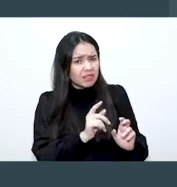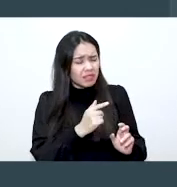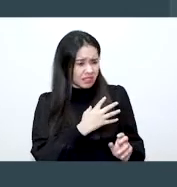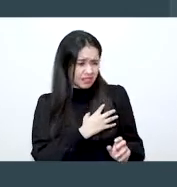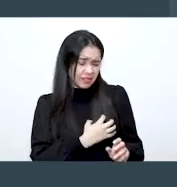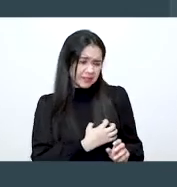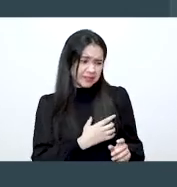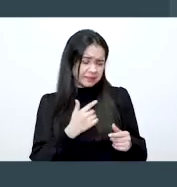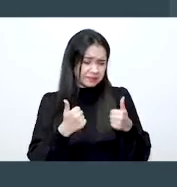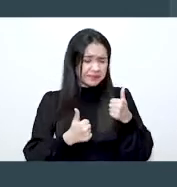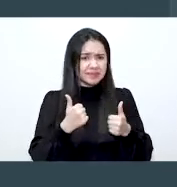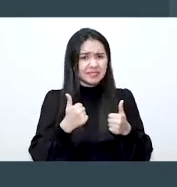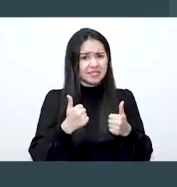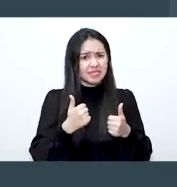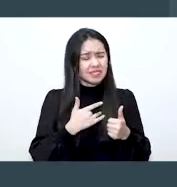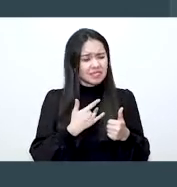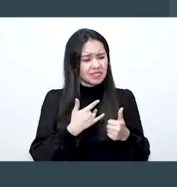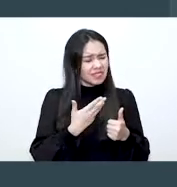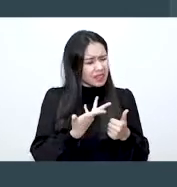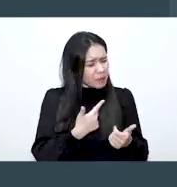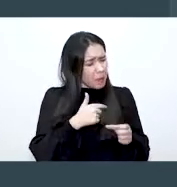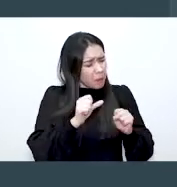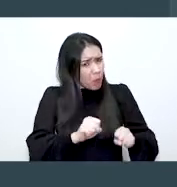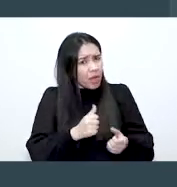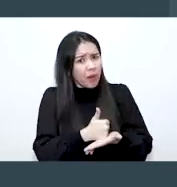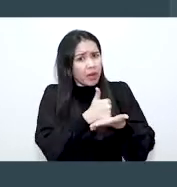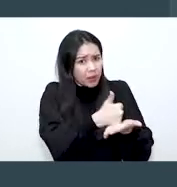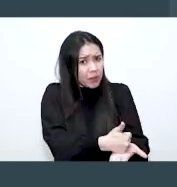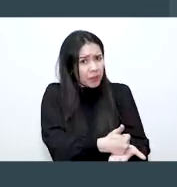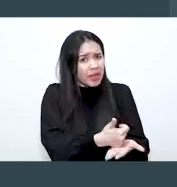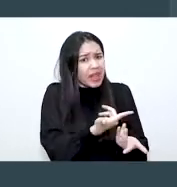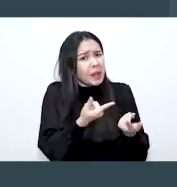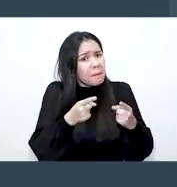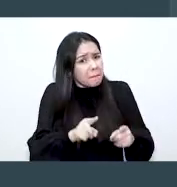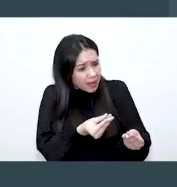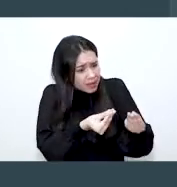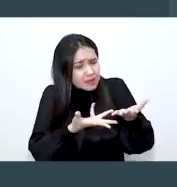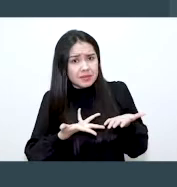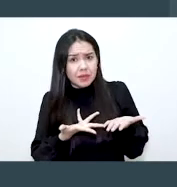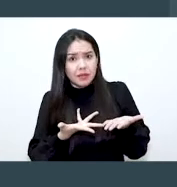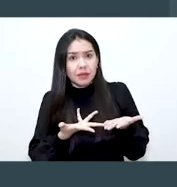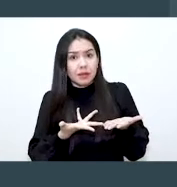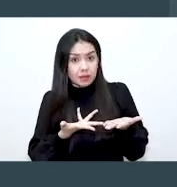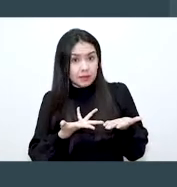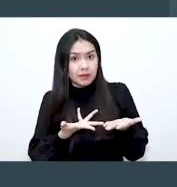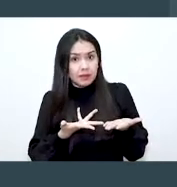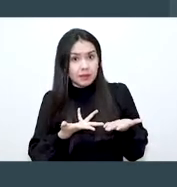también se pone triste, está tranquila que puede ayudarlo.